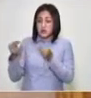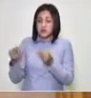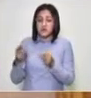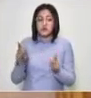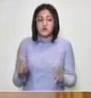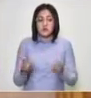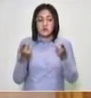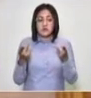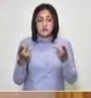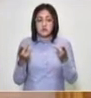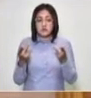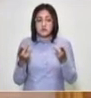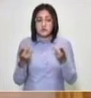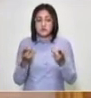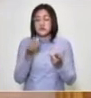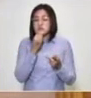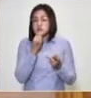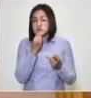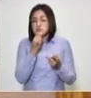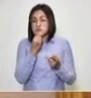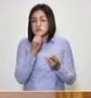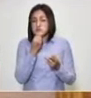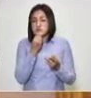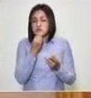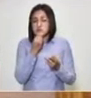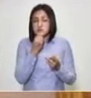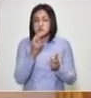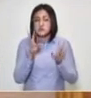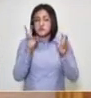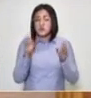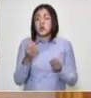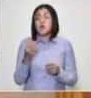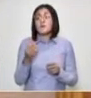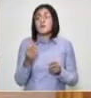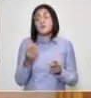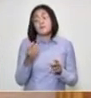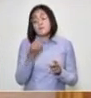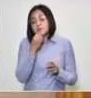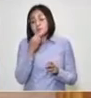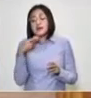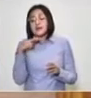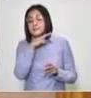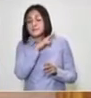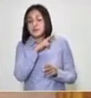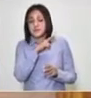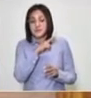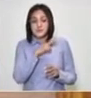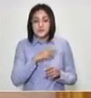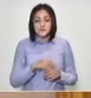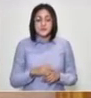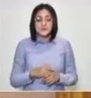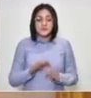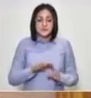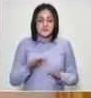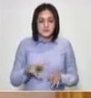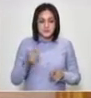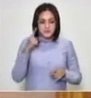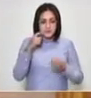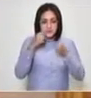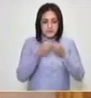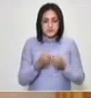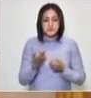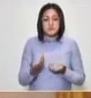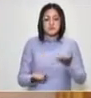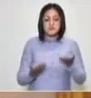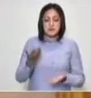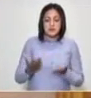que vende alimentos denominados de comida rápida, y también hemos asegurado